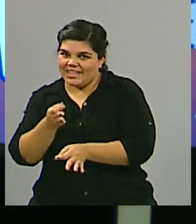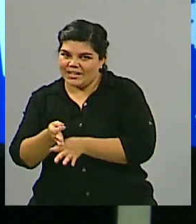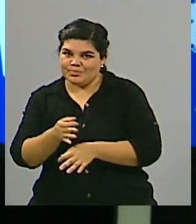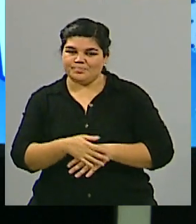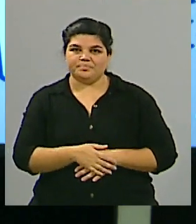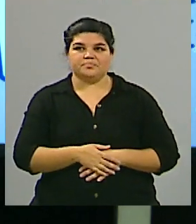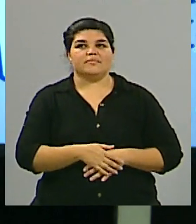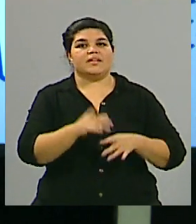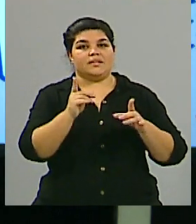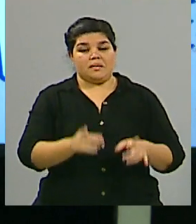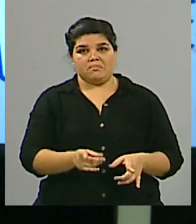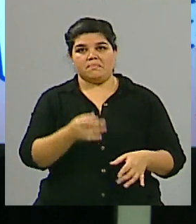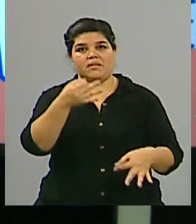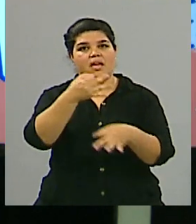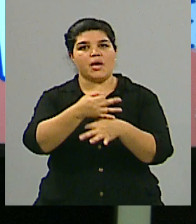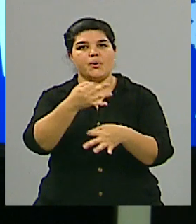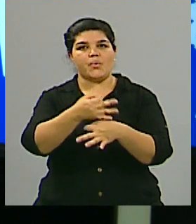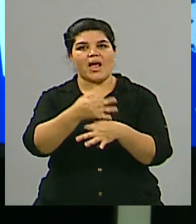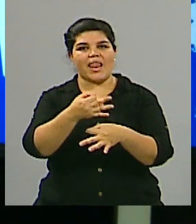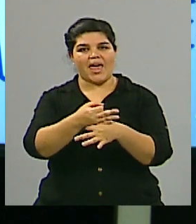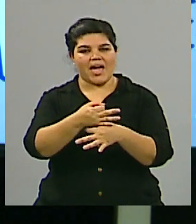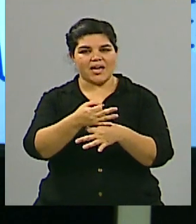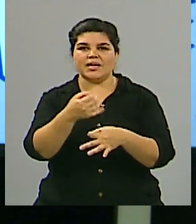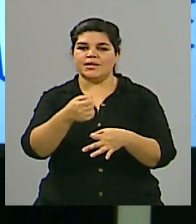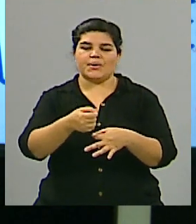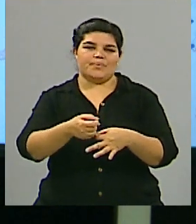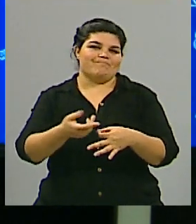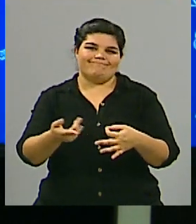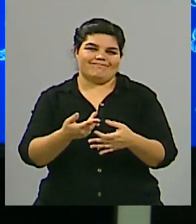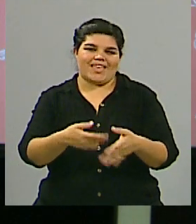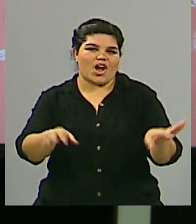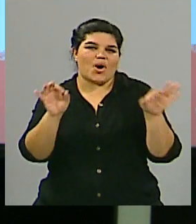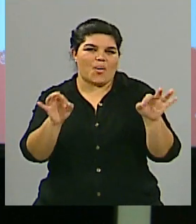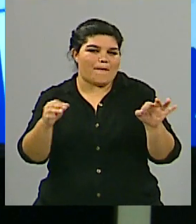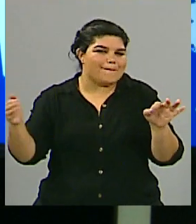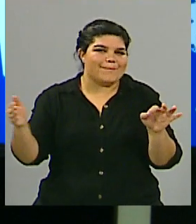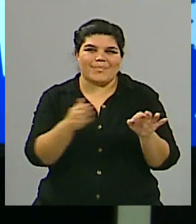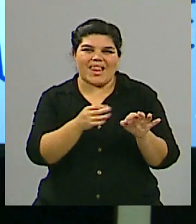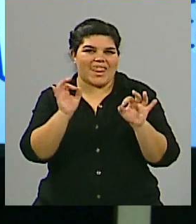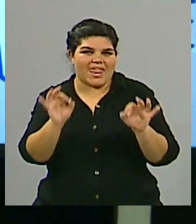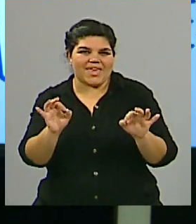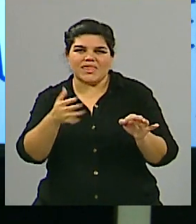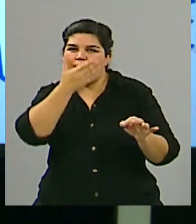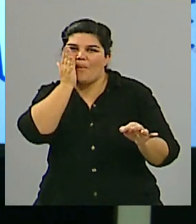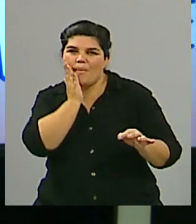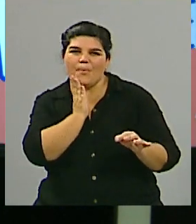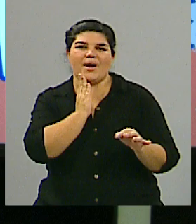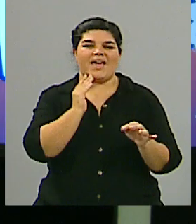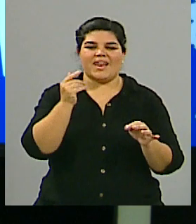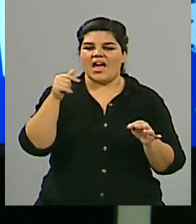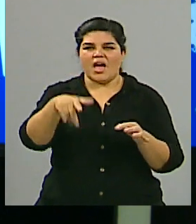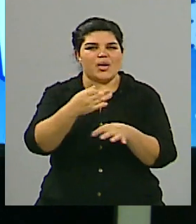generar la escuela ideal, que bueno, siempre vamos a ir tras ella y está buenísimo, pero que por ahí no se trata de eso, sí una